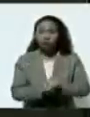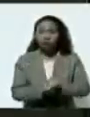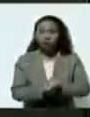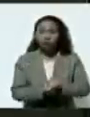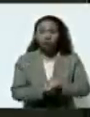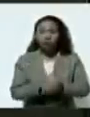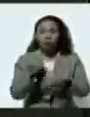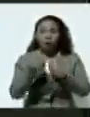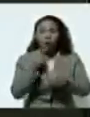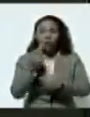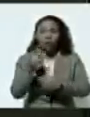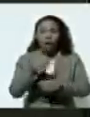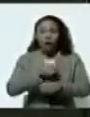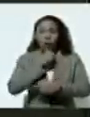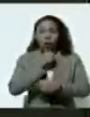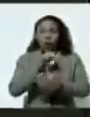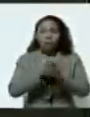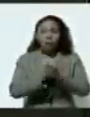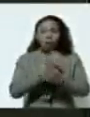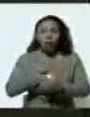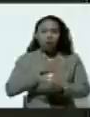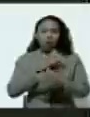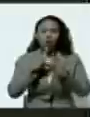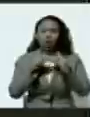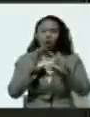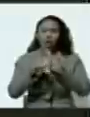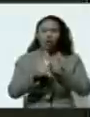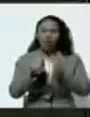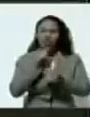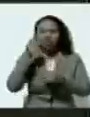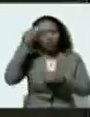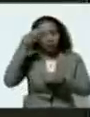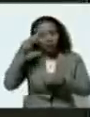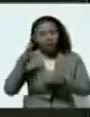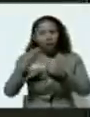Como decía la abuela de un amigo mío, es que todo ladrón cree que lo están robando.